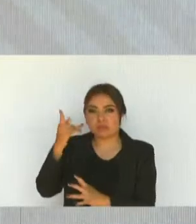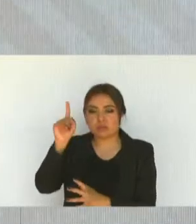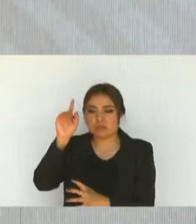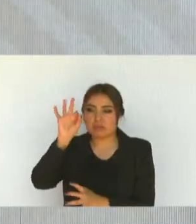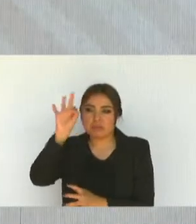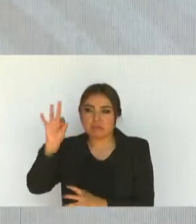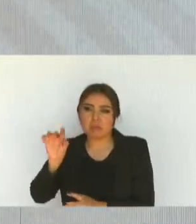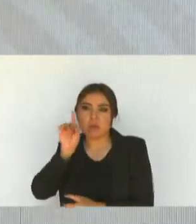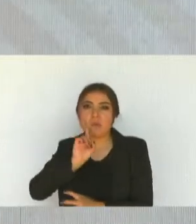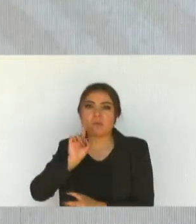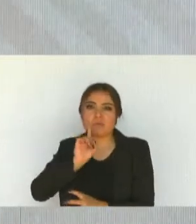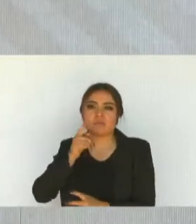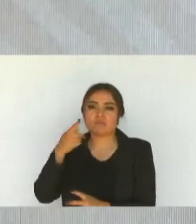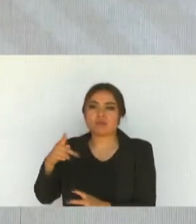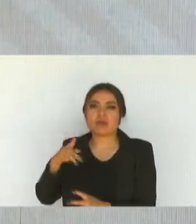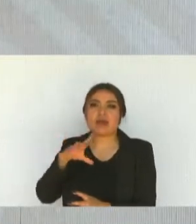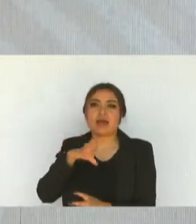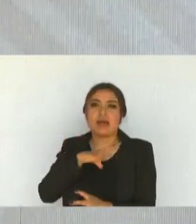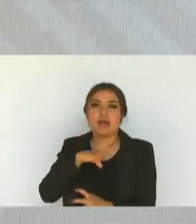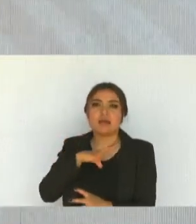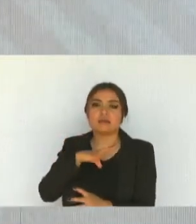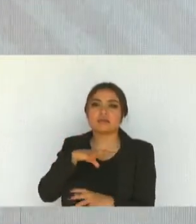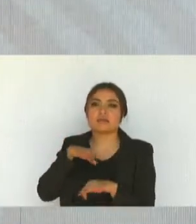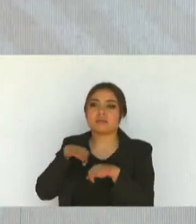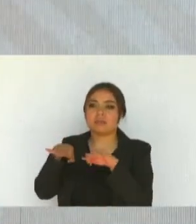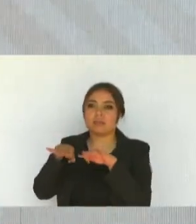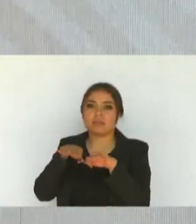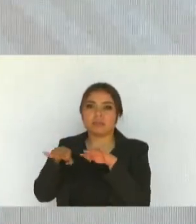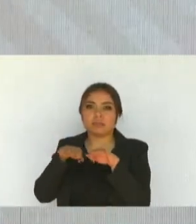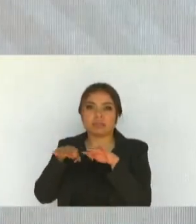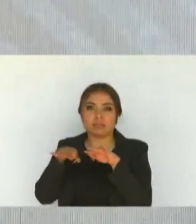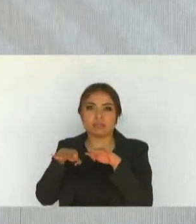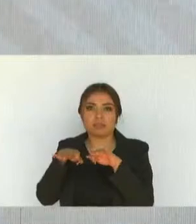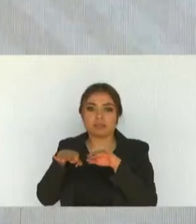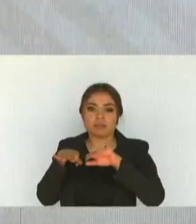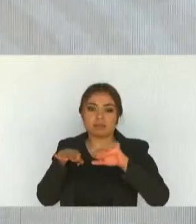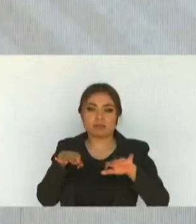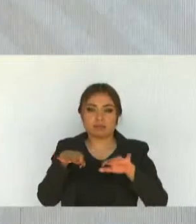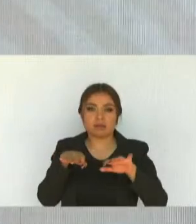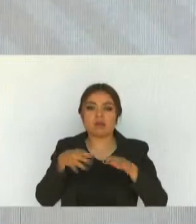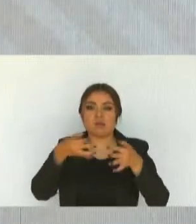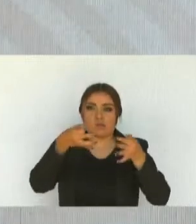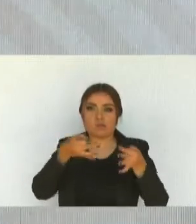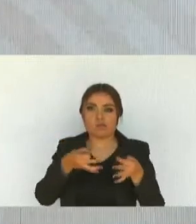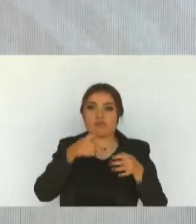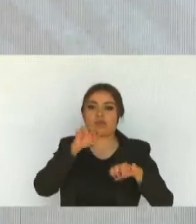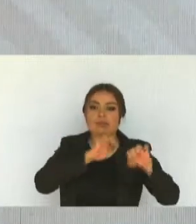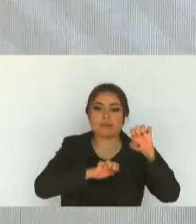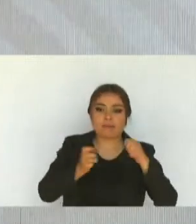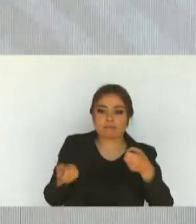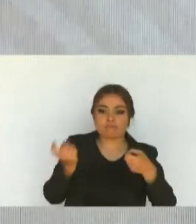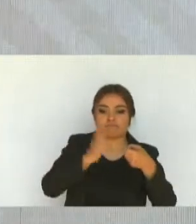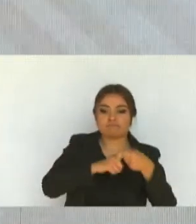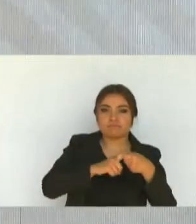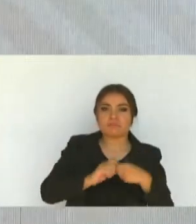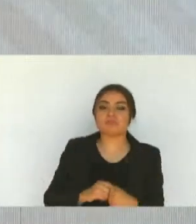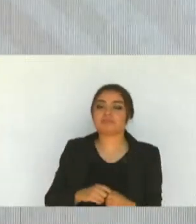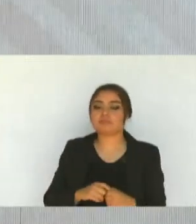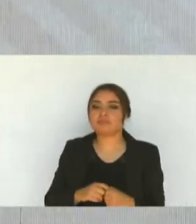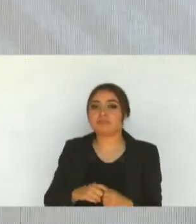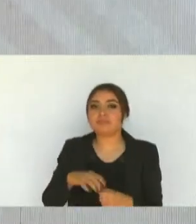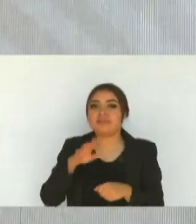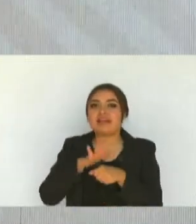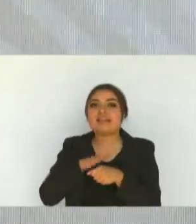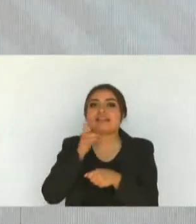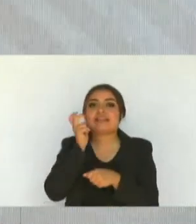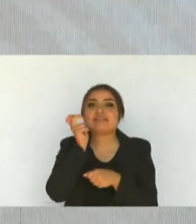mujeres cuenta con una fuente laboral en el ámbito de la formalidad. Por eso es